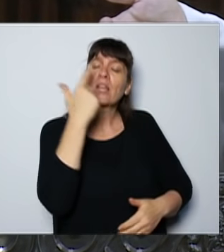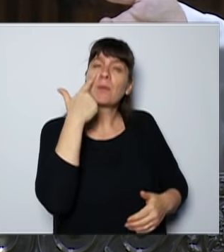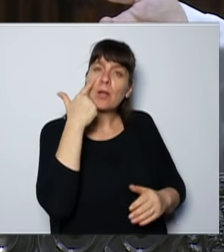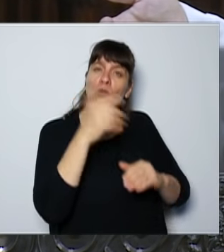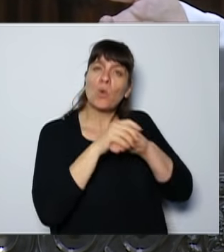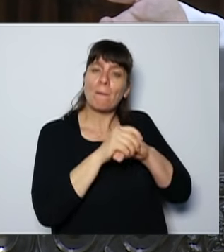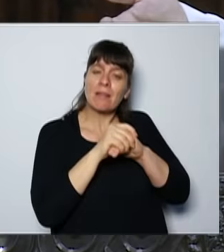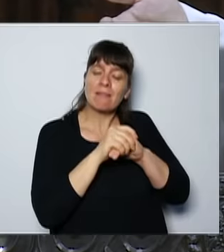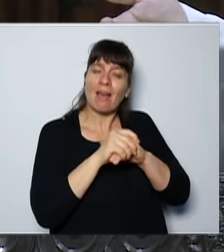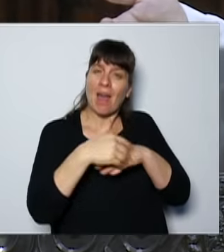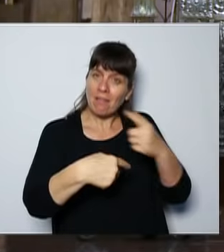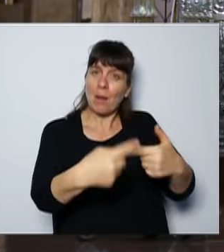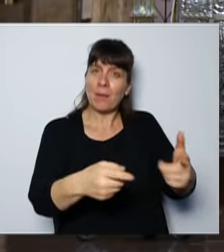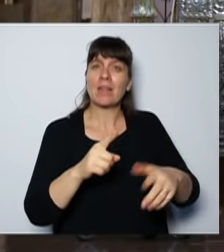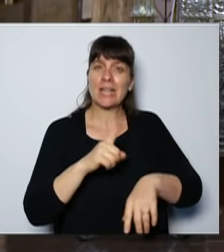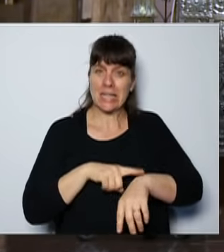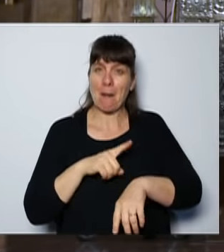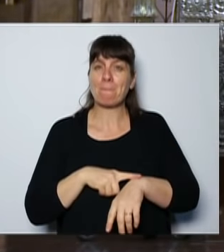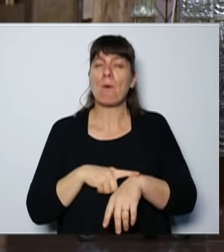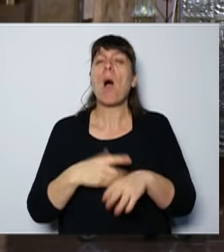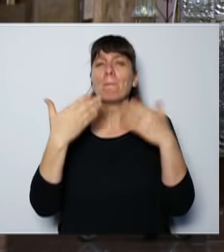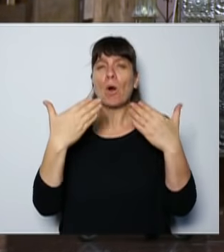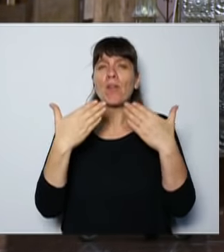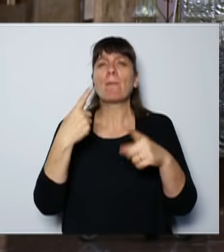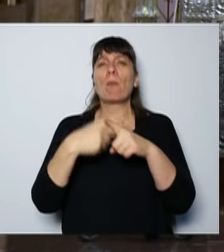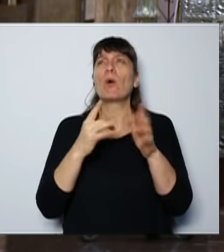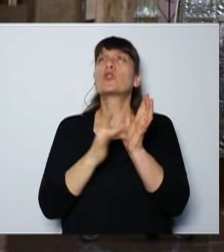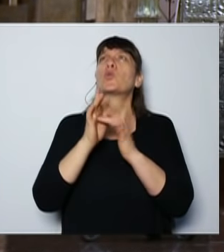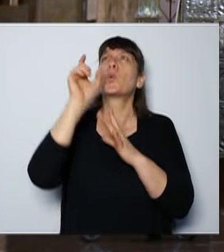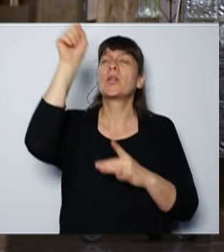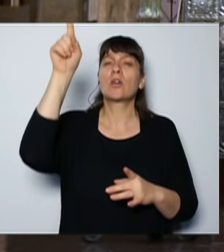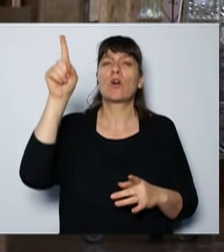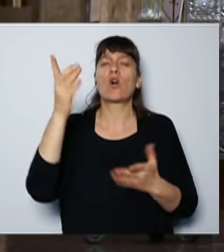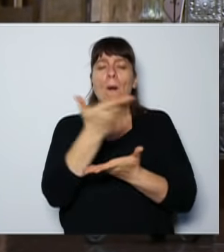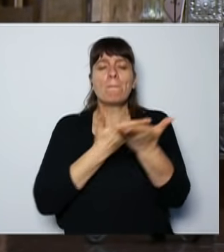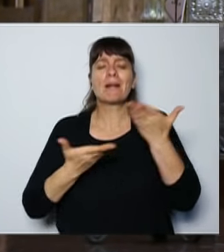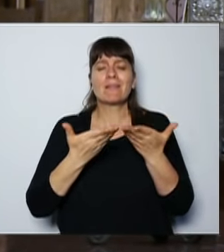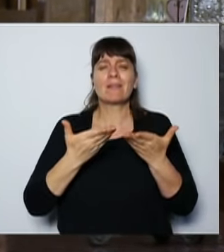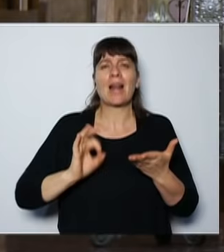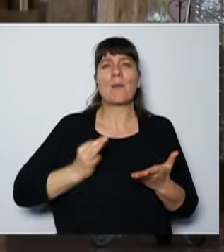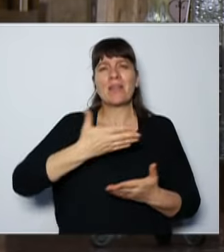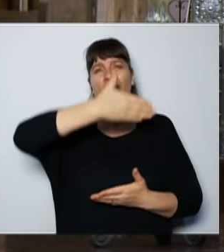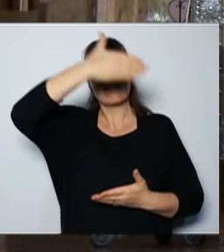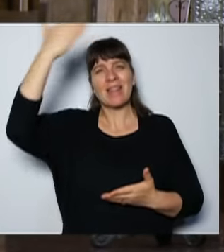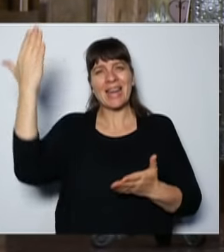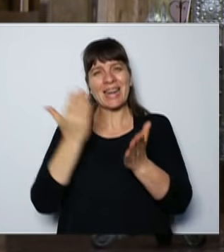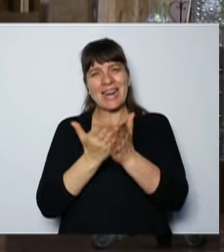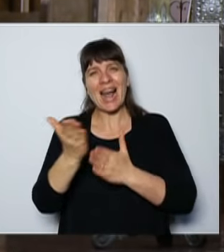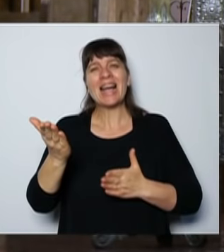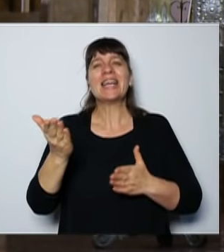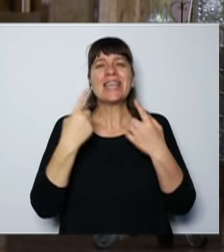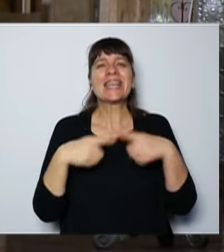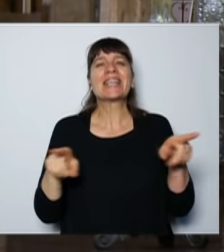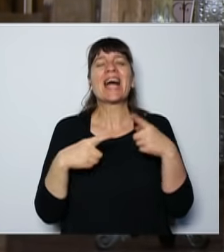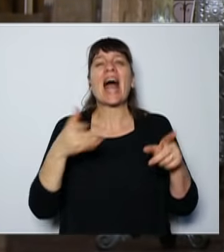en tu amistad a través de los tiempos, merezcamos por tu Hijo Jesucristo compartir la vida eterna y también poder